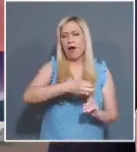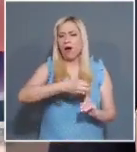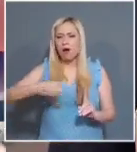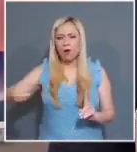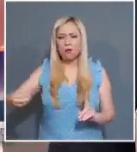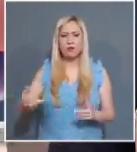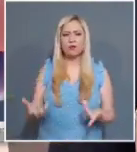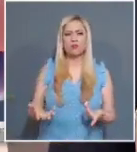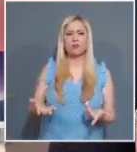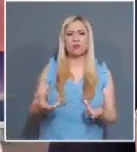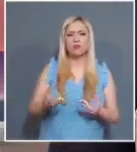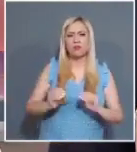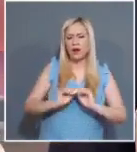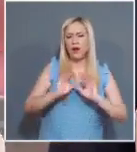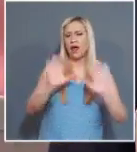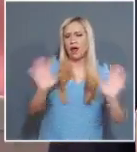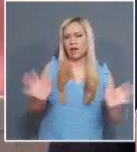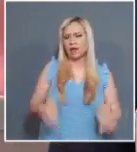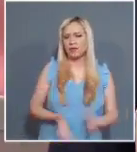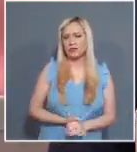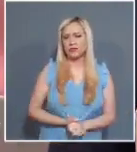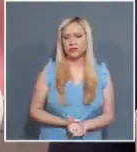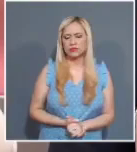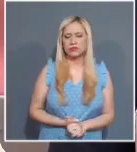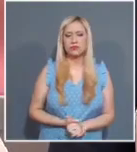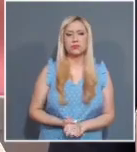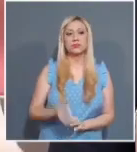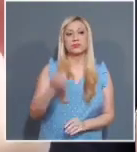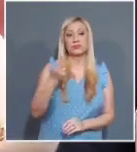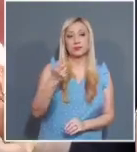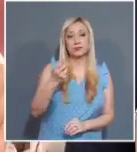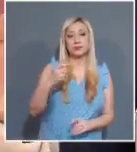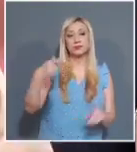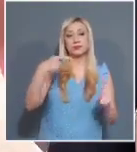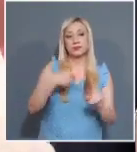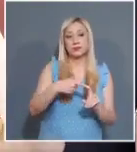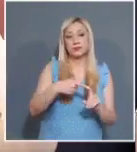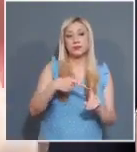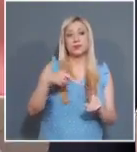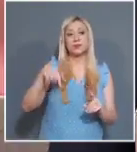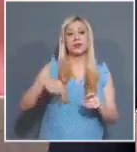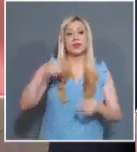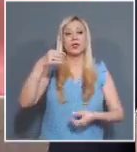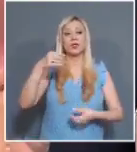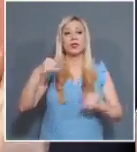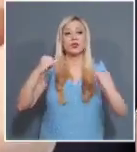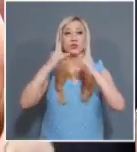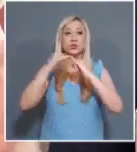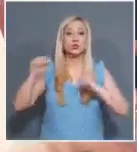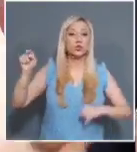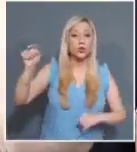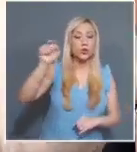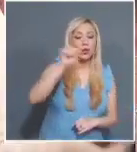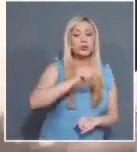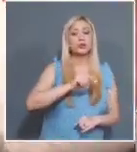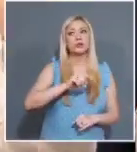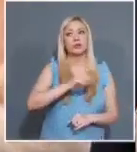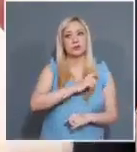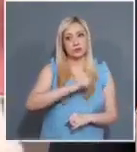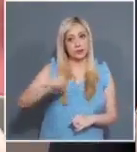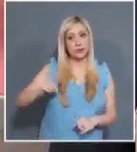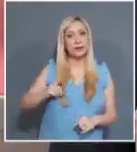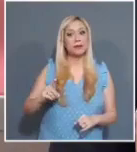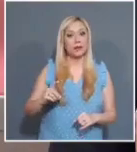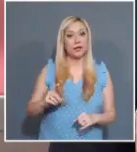de su pluralidad. Entonces, en ese sentido, pues la Corte y las instituciones estamos cumpliendo en ser canales y ser